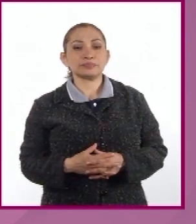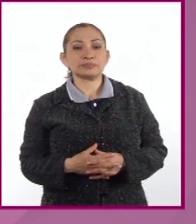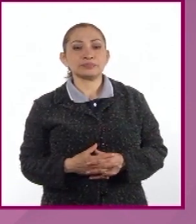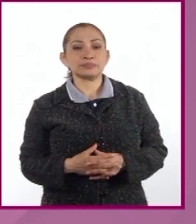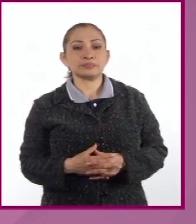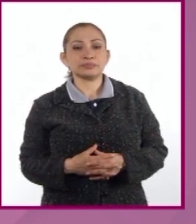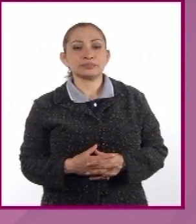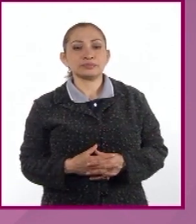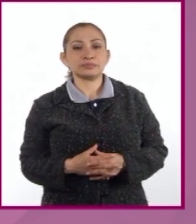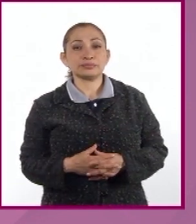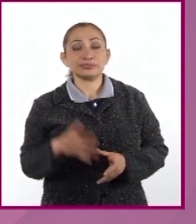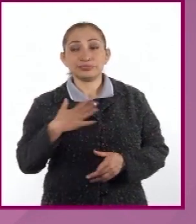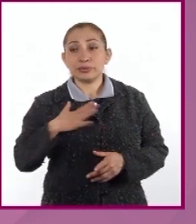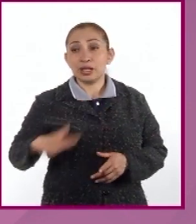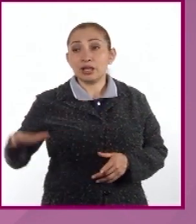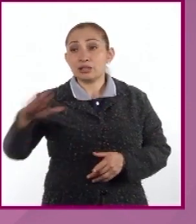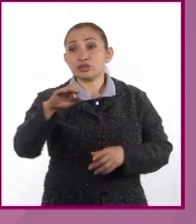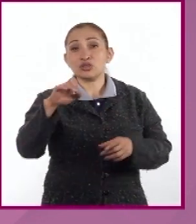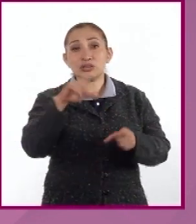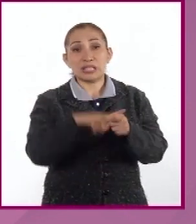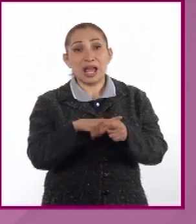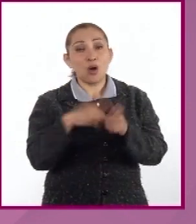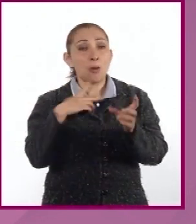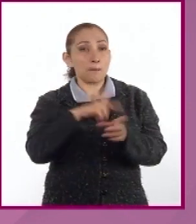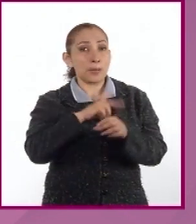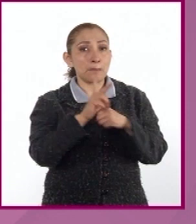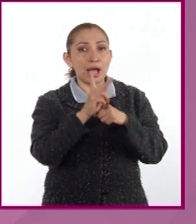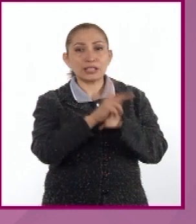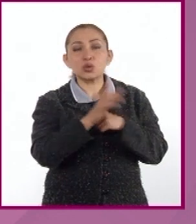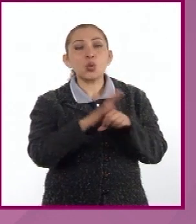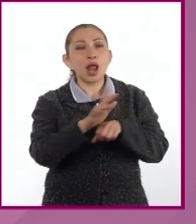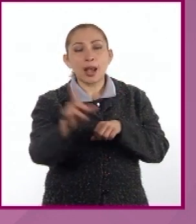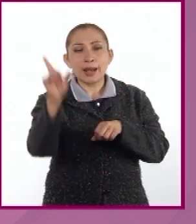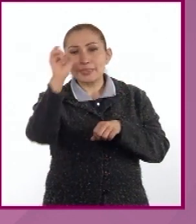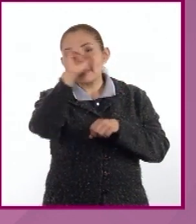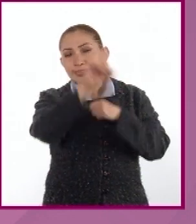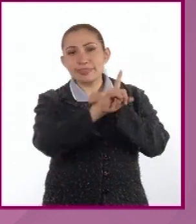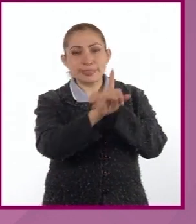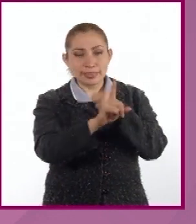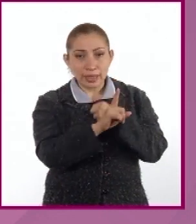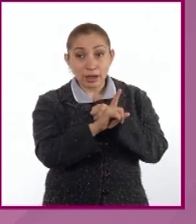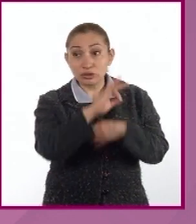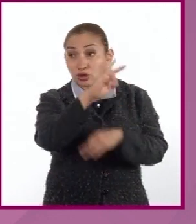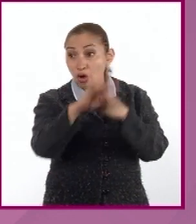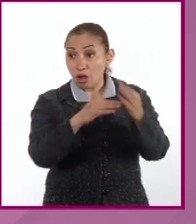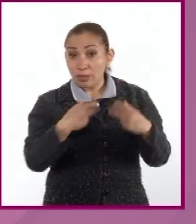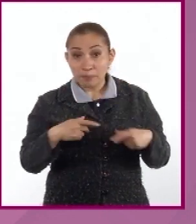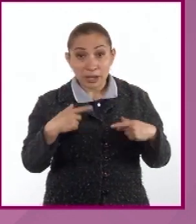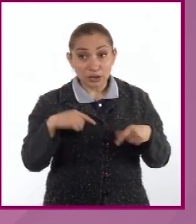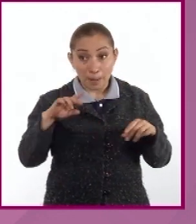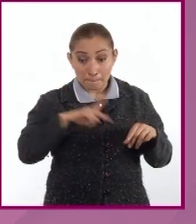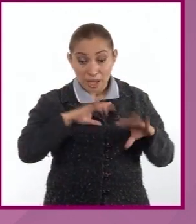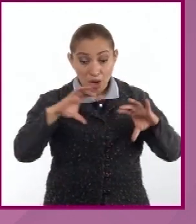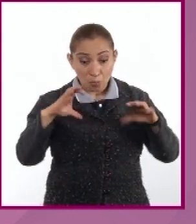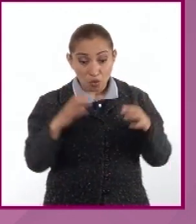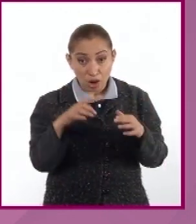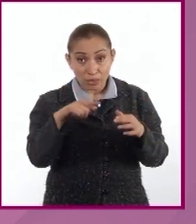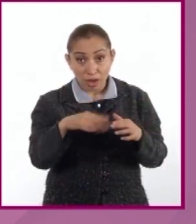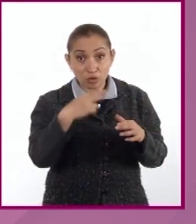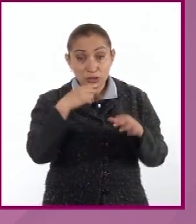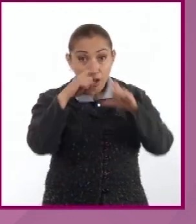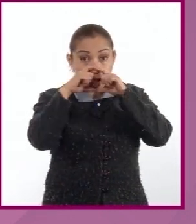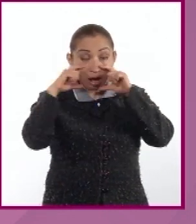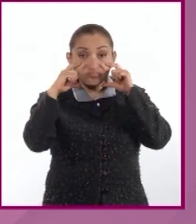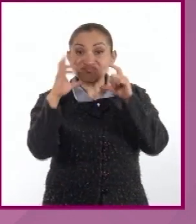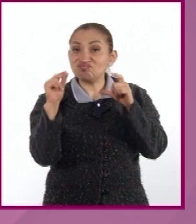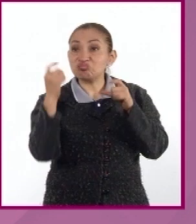El desafío en mi sociedad o país es que no todos los ciudadanos en mi comunidad usan